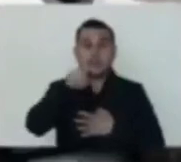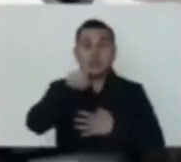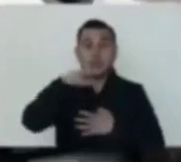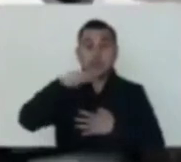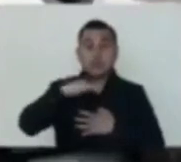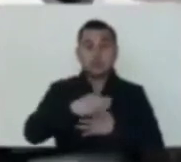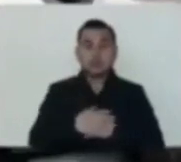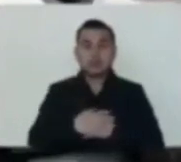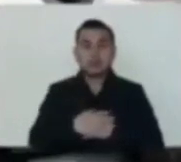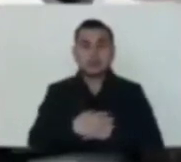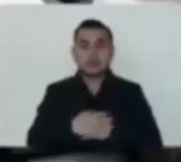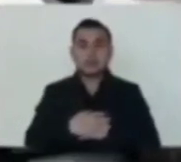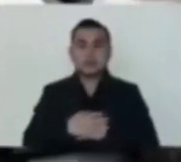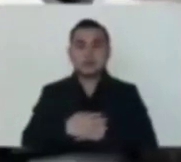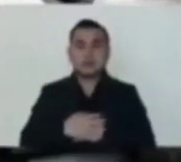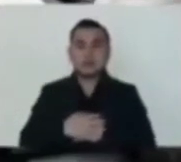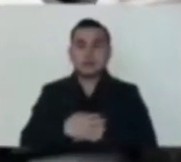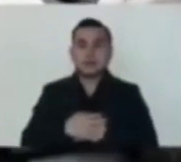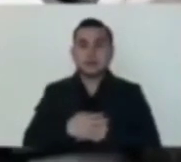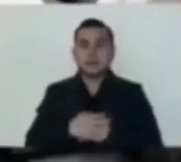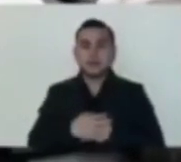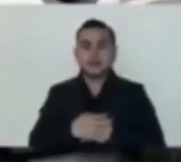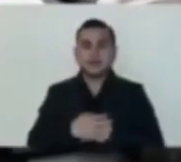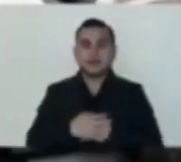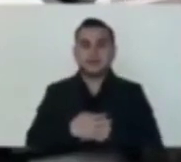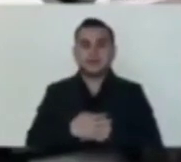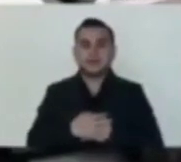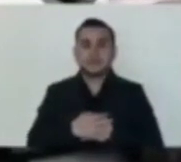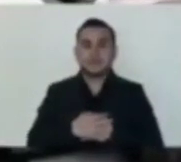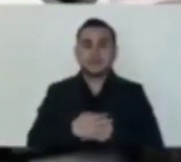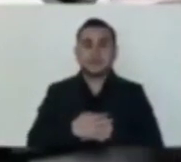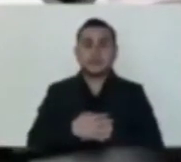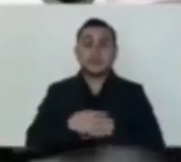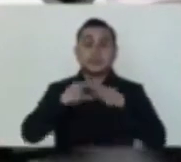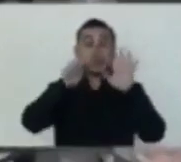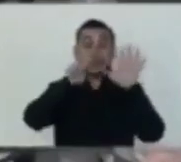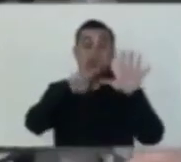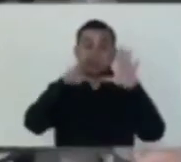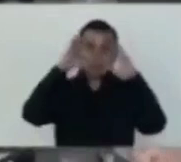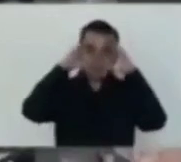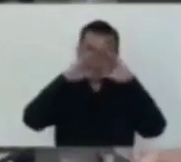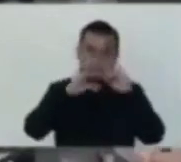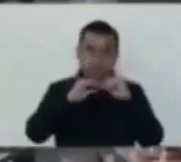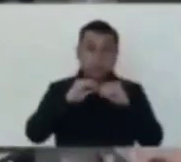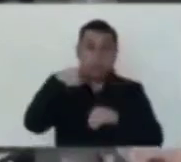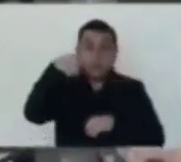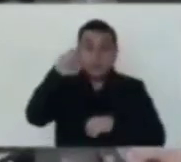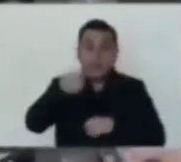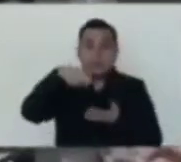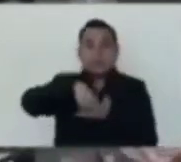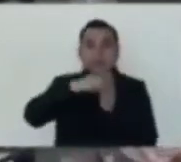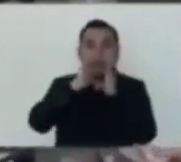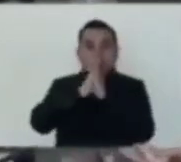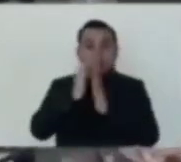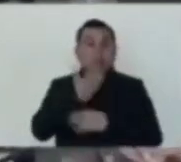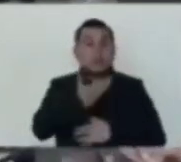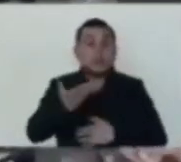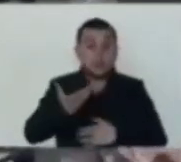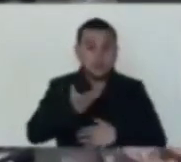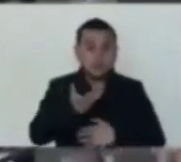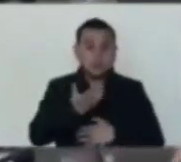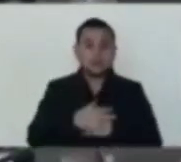1 de la tarde, ¿perdón? En la noche, a las 7 de la noche. Vamos a hacerlo a las 7 de la noche,